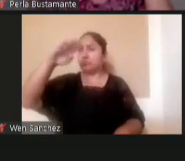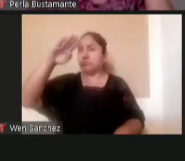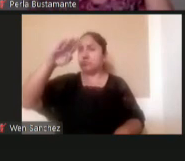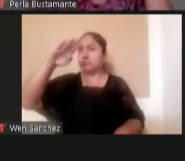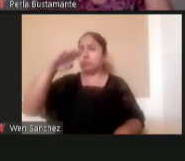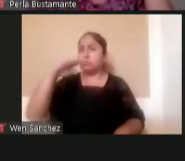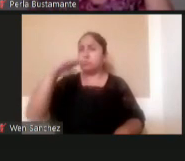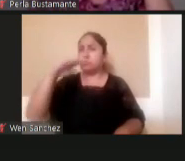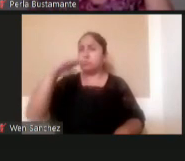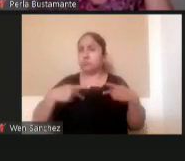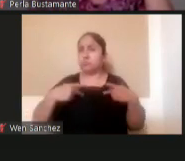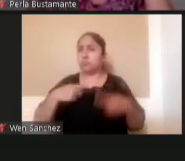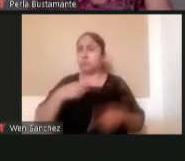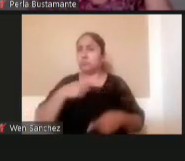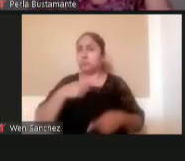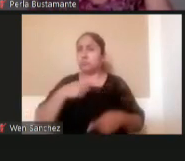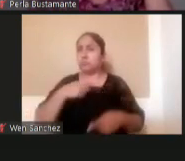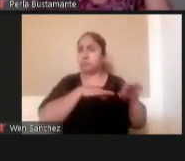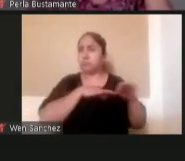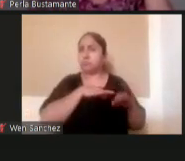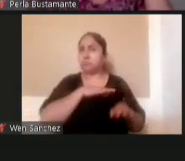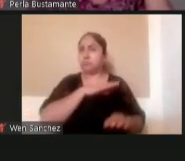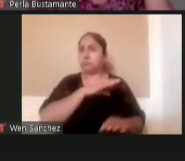Federal que falta mucho mantenimiento